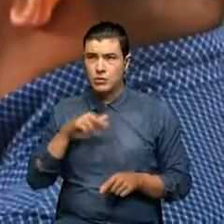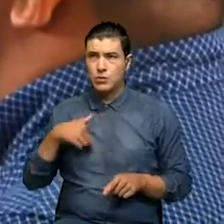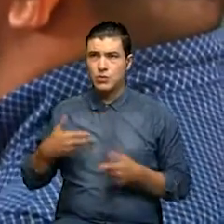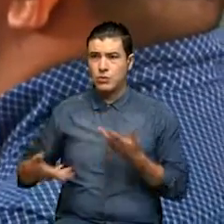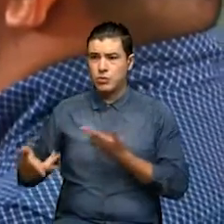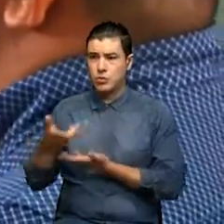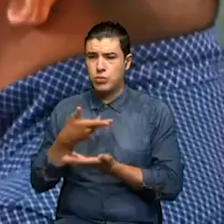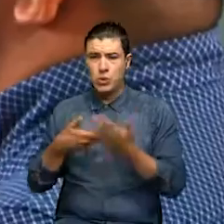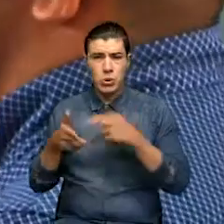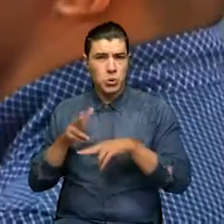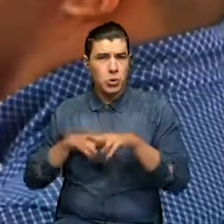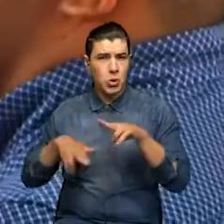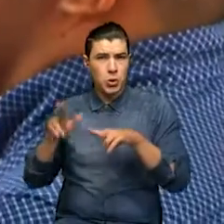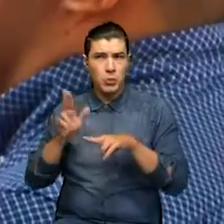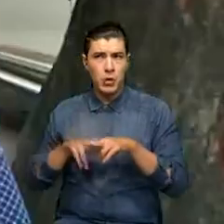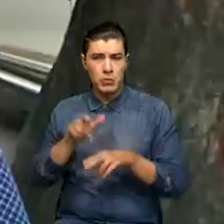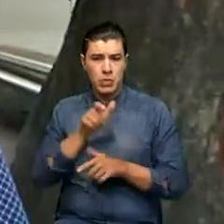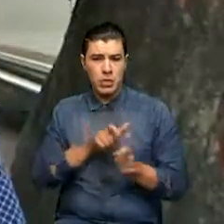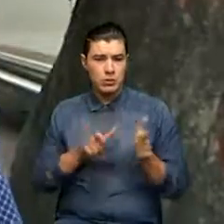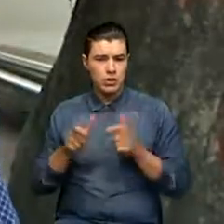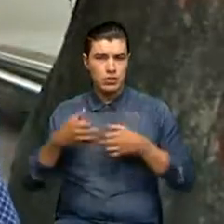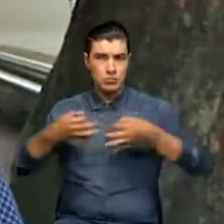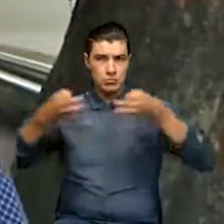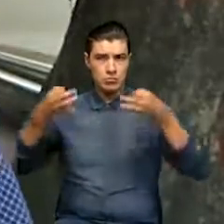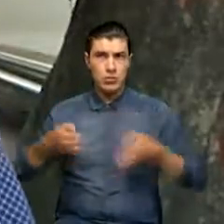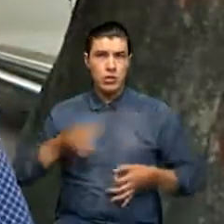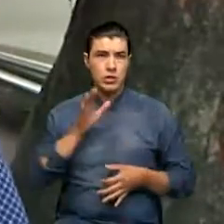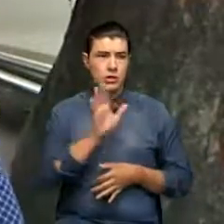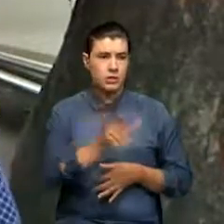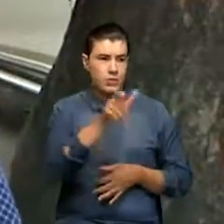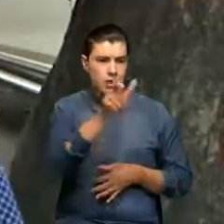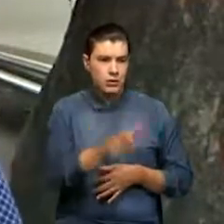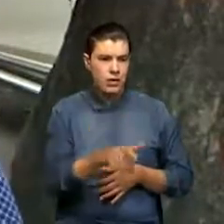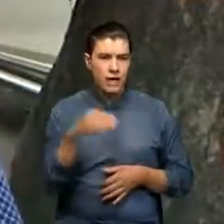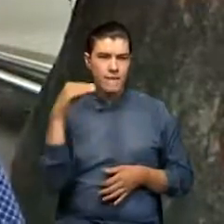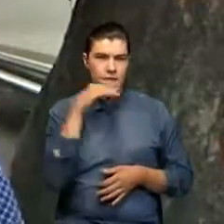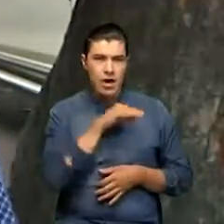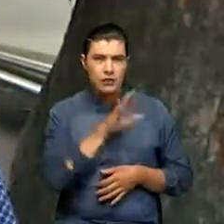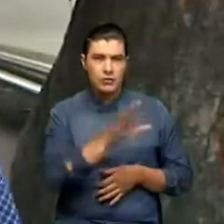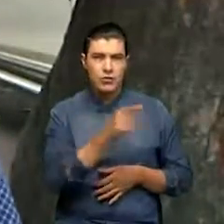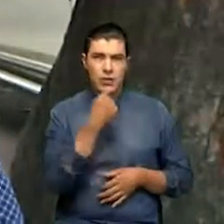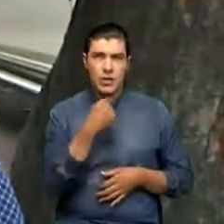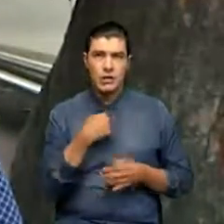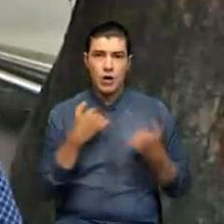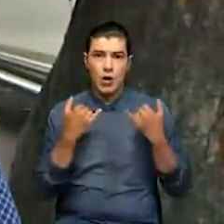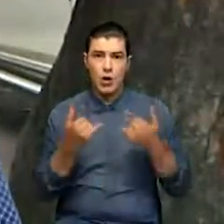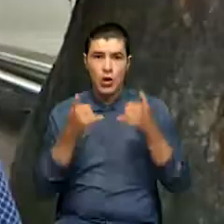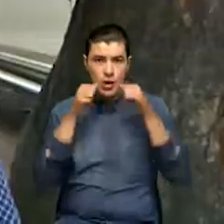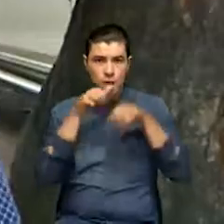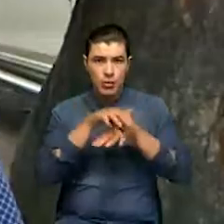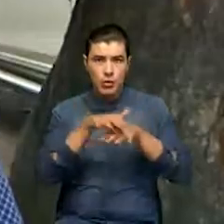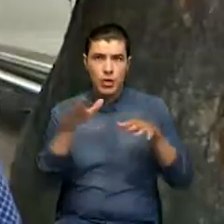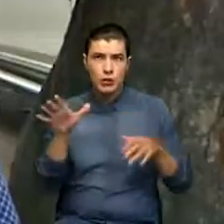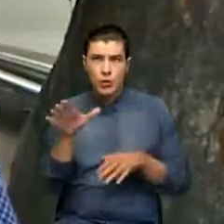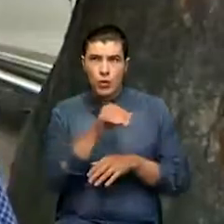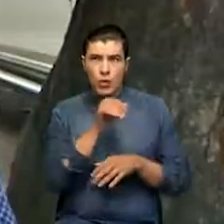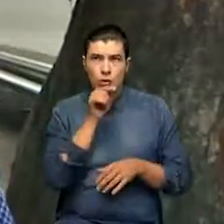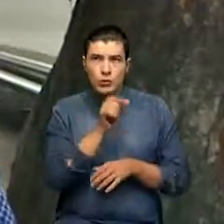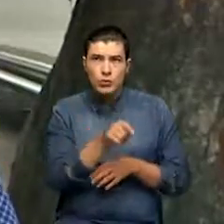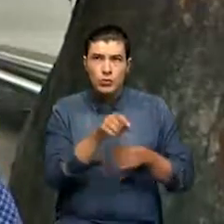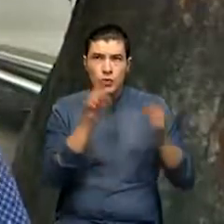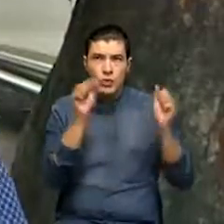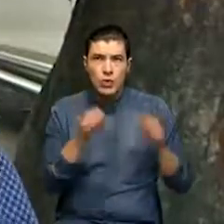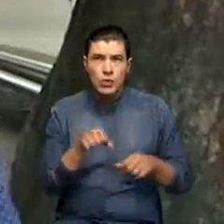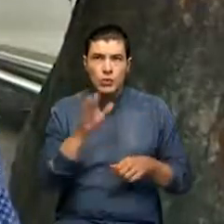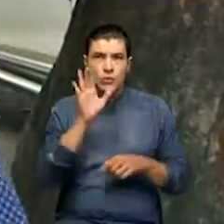circunstancial y son personas íntegras eso es totalmente falso eso hoy en día las redes sociales se prestan es para eso para para